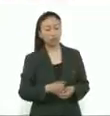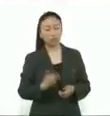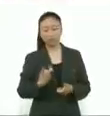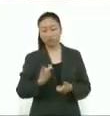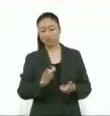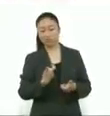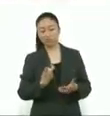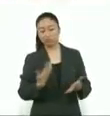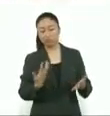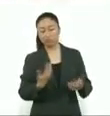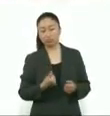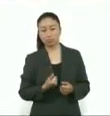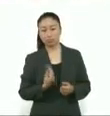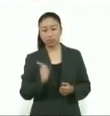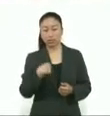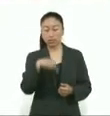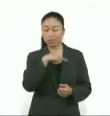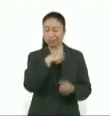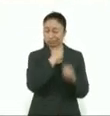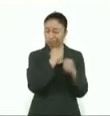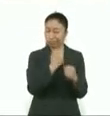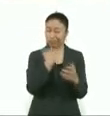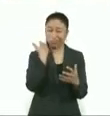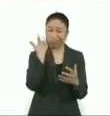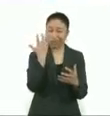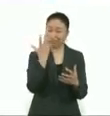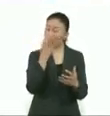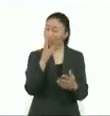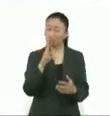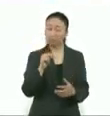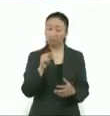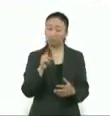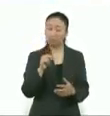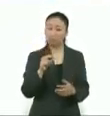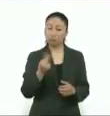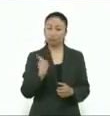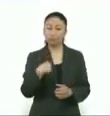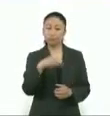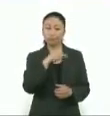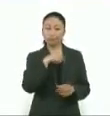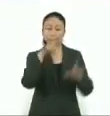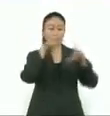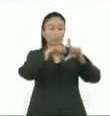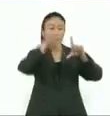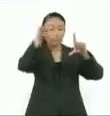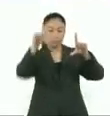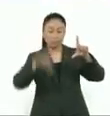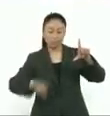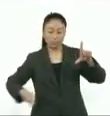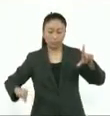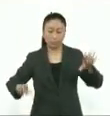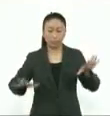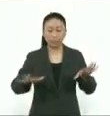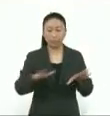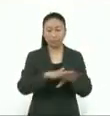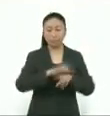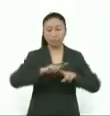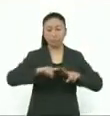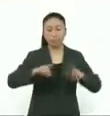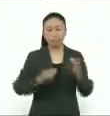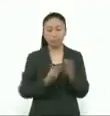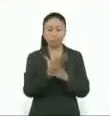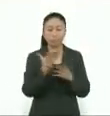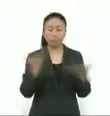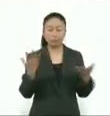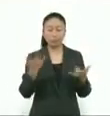no vamos por el poder, nosotros vamos por un México nuevo, nosotros vamos por